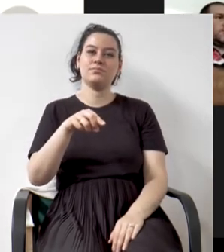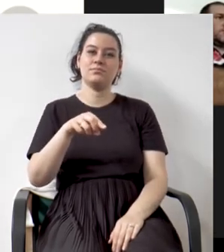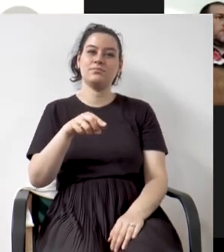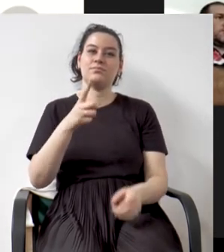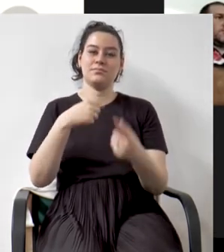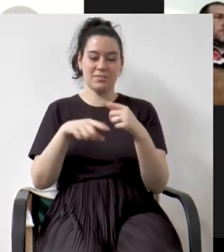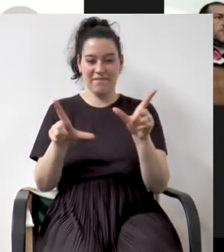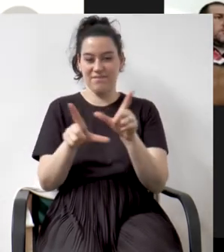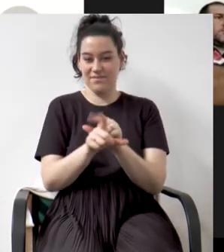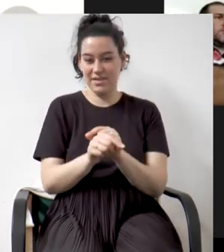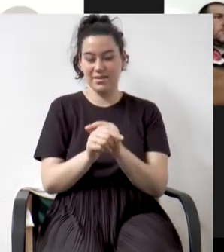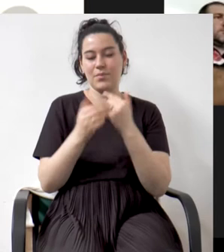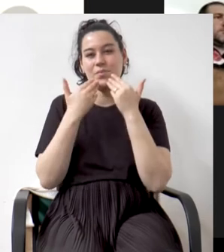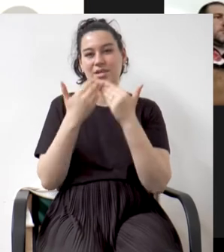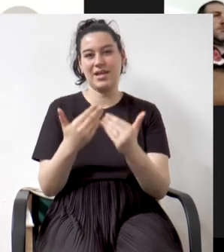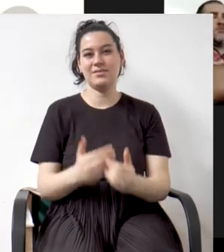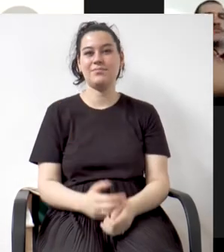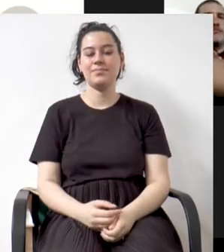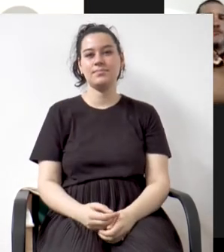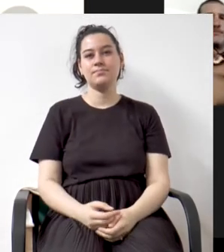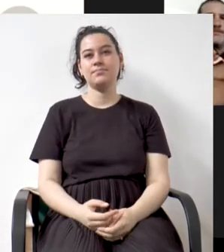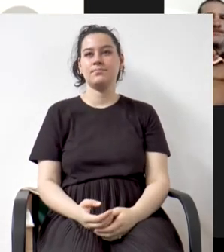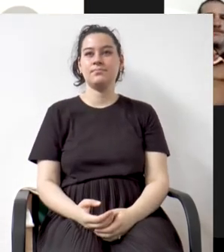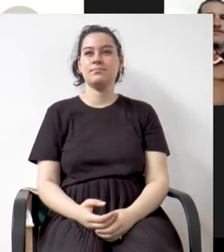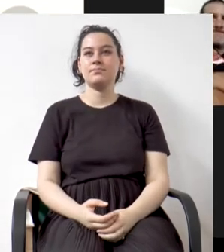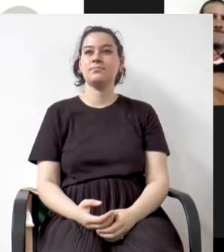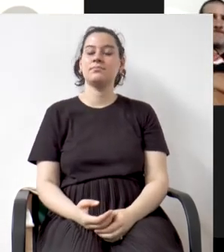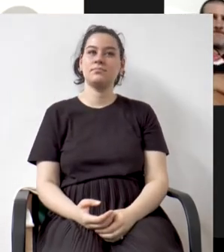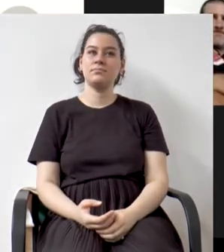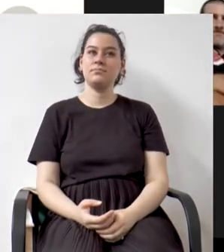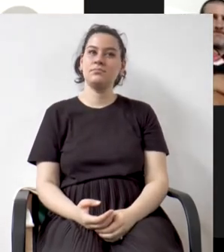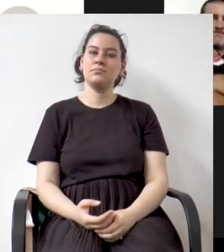Así que estaría terminando, Ismael. Muchas gracias. Bueno, muchas gracias, Joaquín.